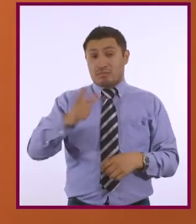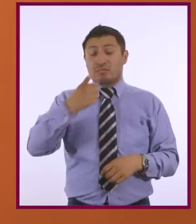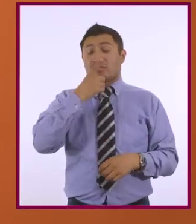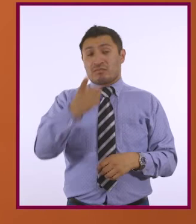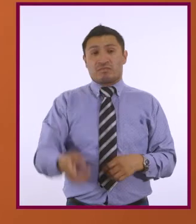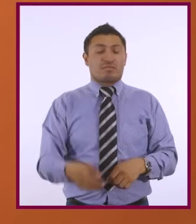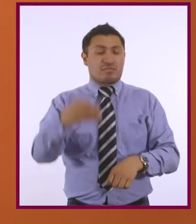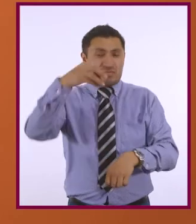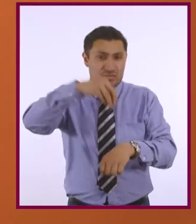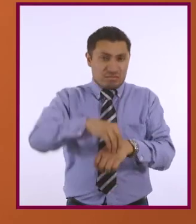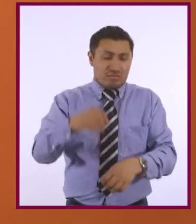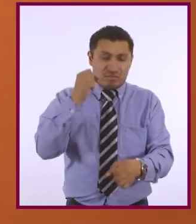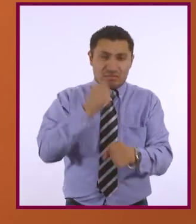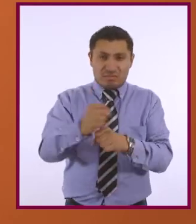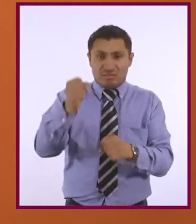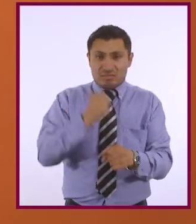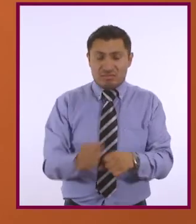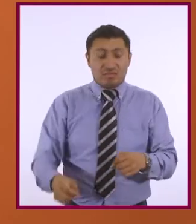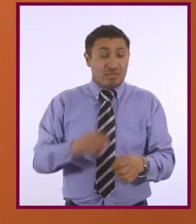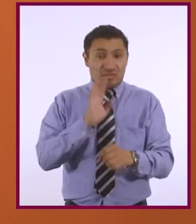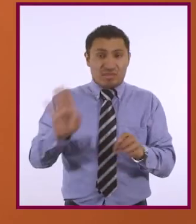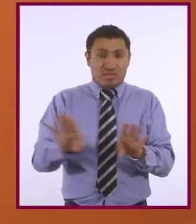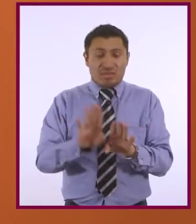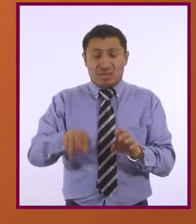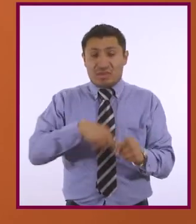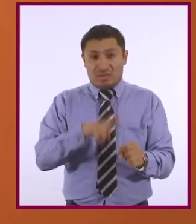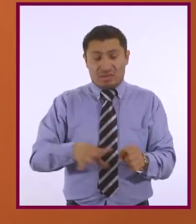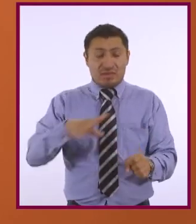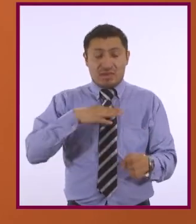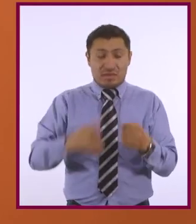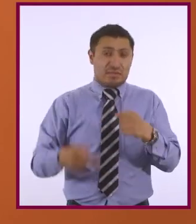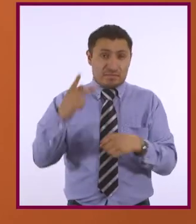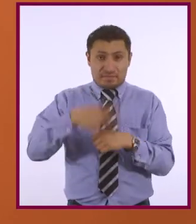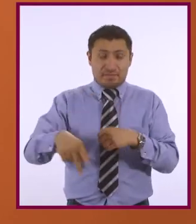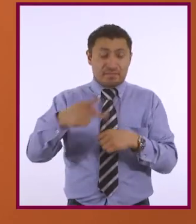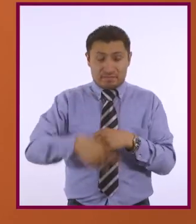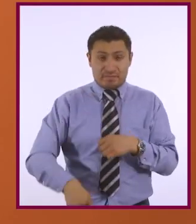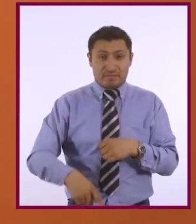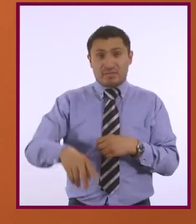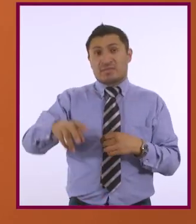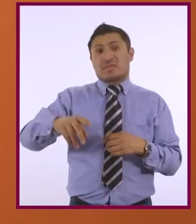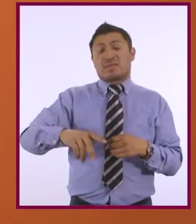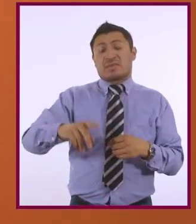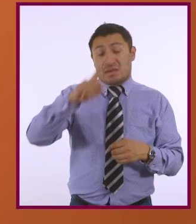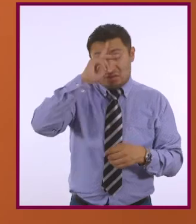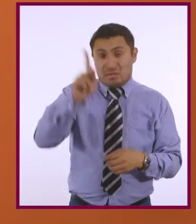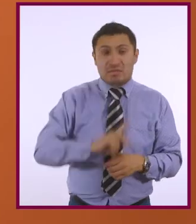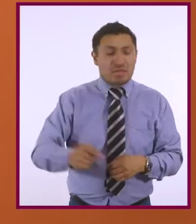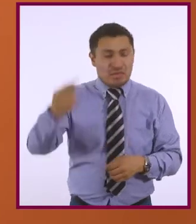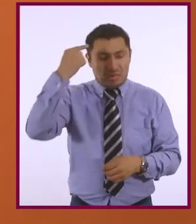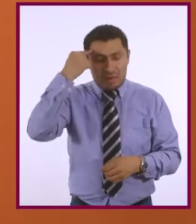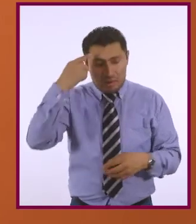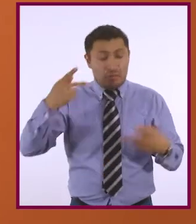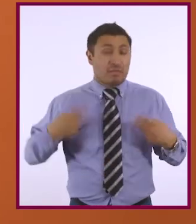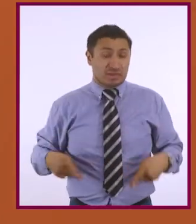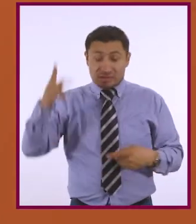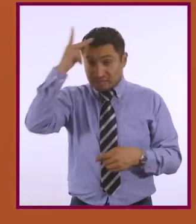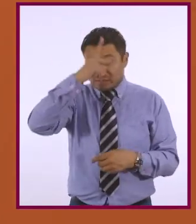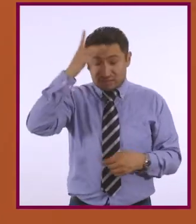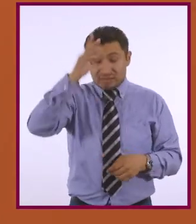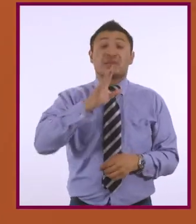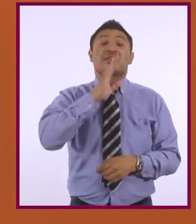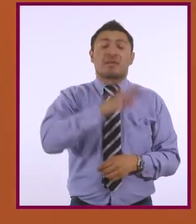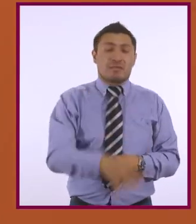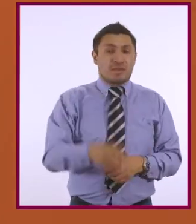violenta, sistemática y cotidiana crea varias secuelas en el desarrollo de las personas que se encuentran en formación física y psicológica.